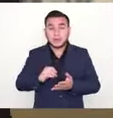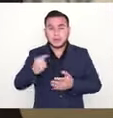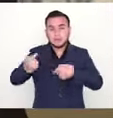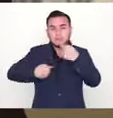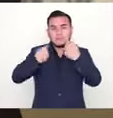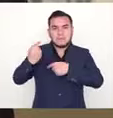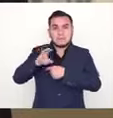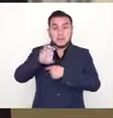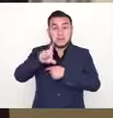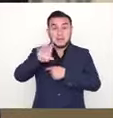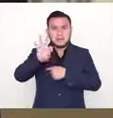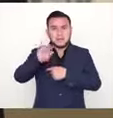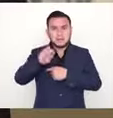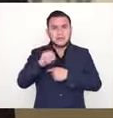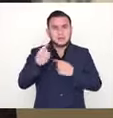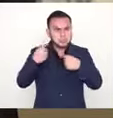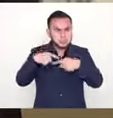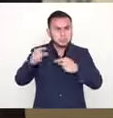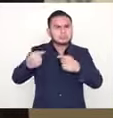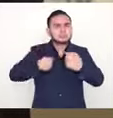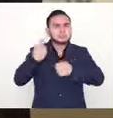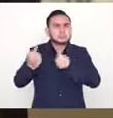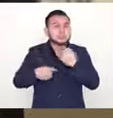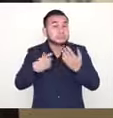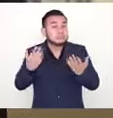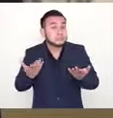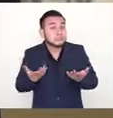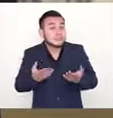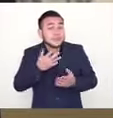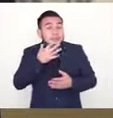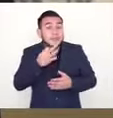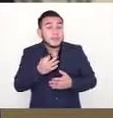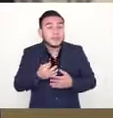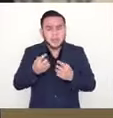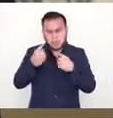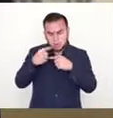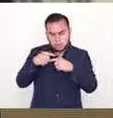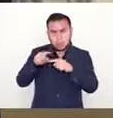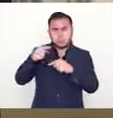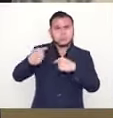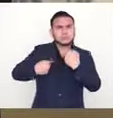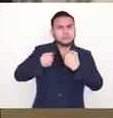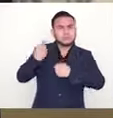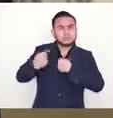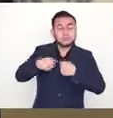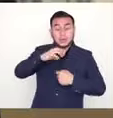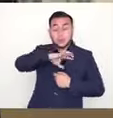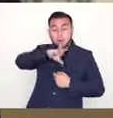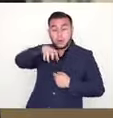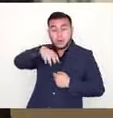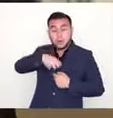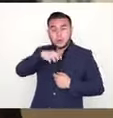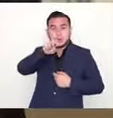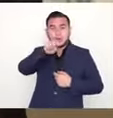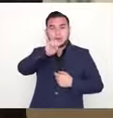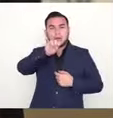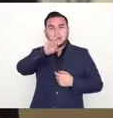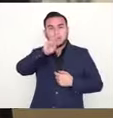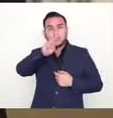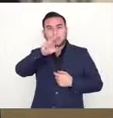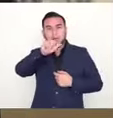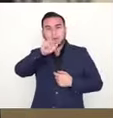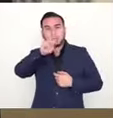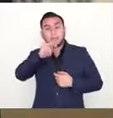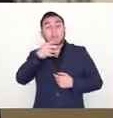atrás open society les exige que nos trata que ellos nos van a parar de atacar y además sus dueños y más le decimos que no matar que no van a parar de